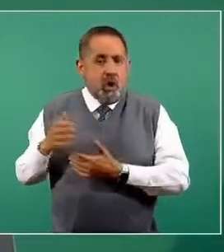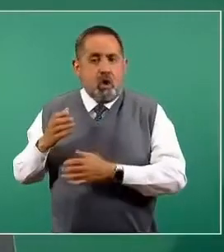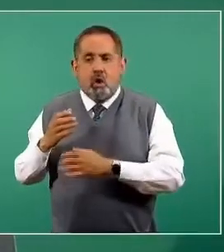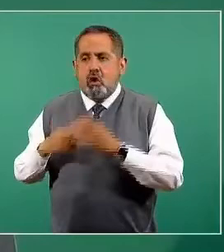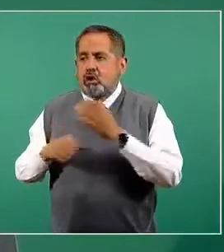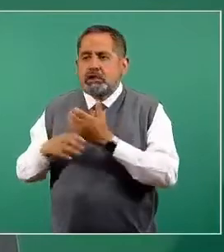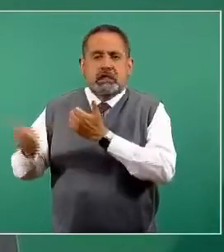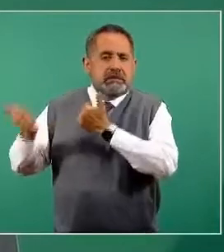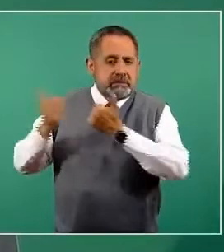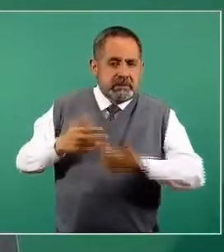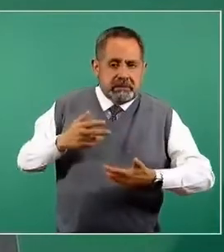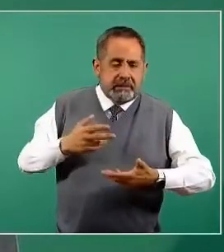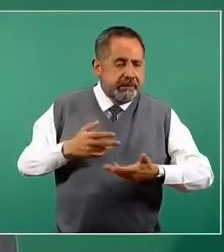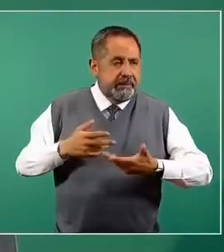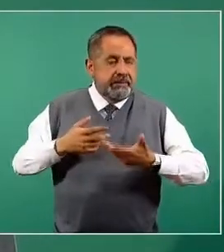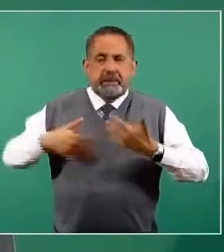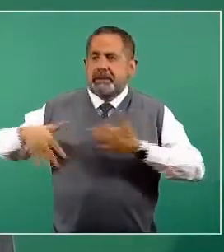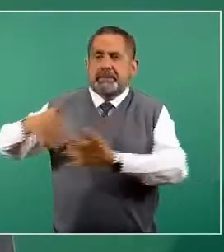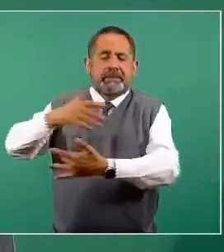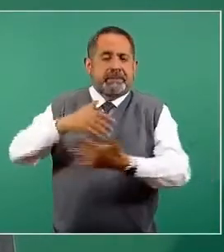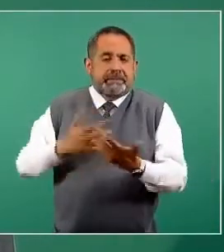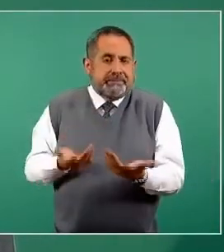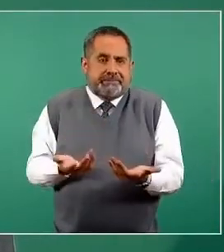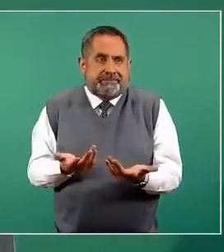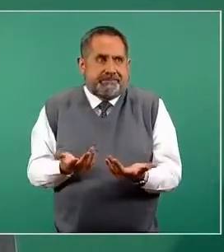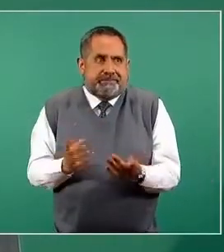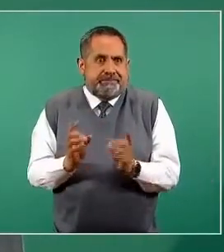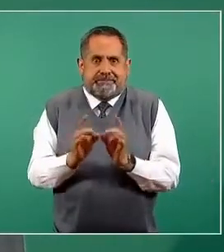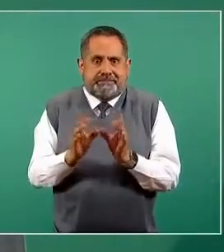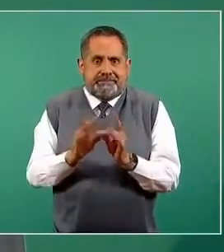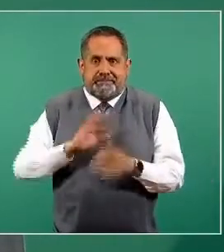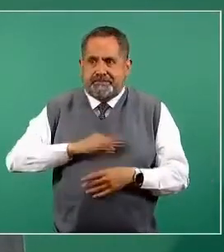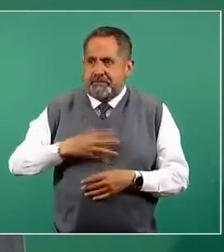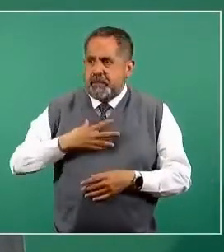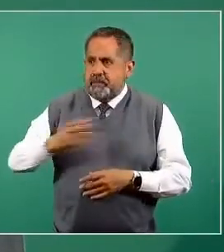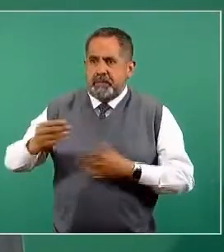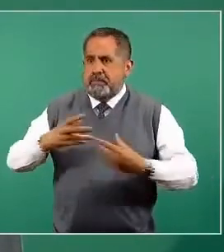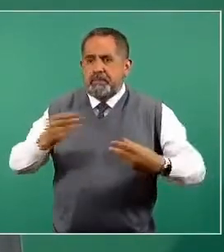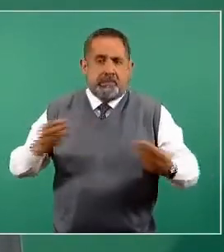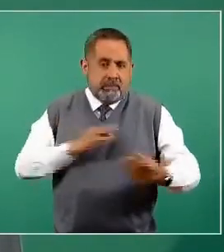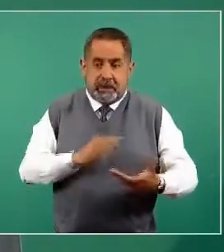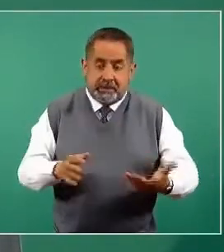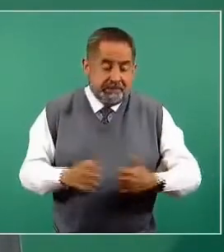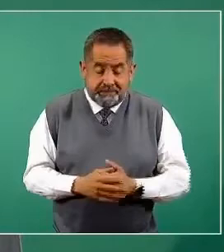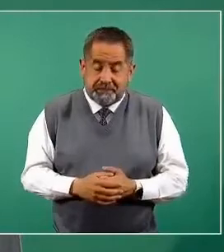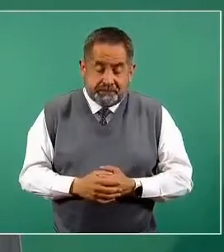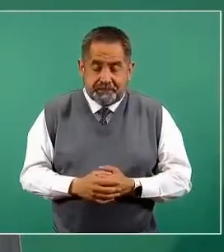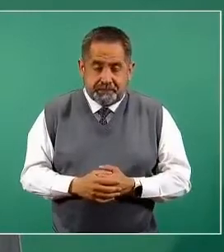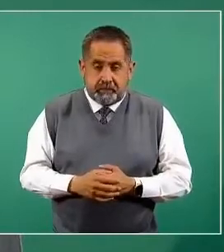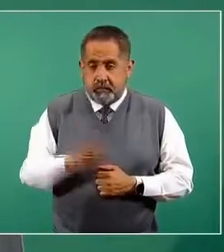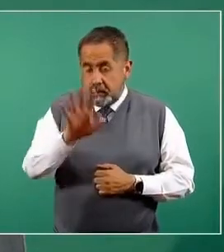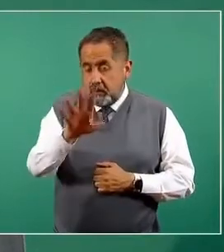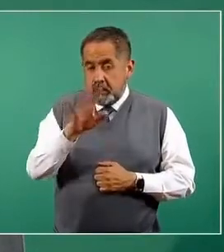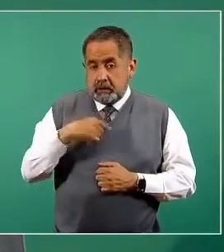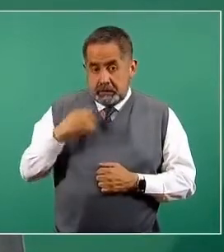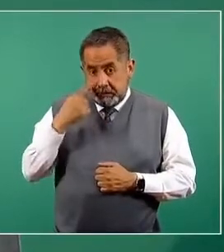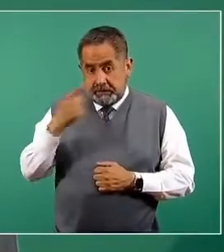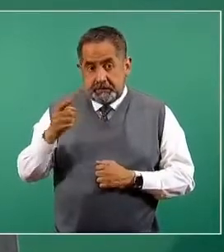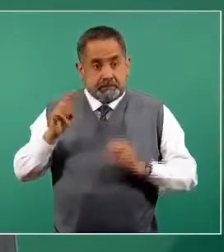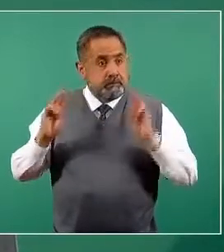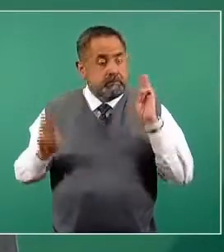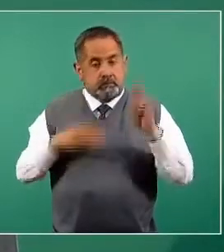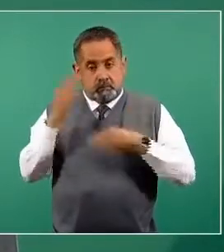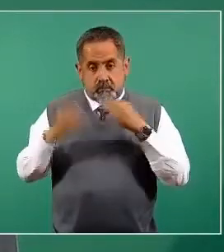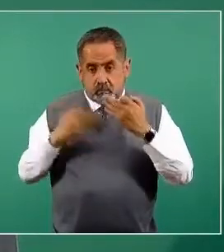por personas entre los países. Esto es importante porque una reacción que hemos visto, el mundo lo